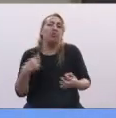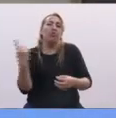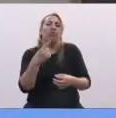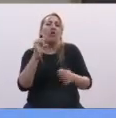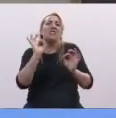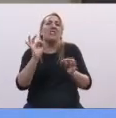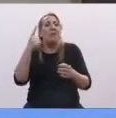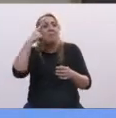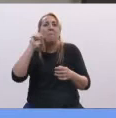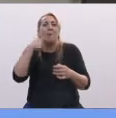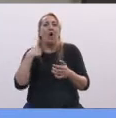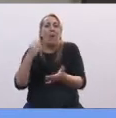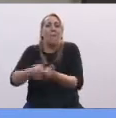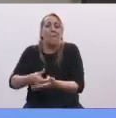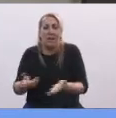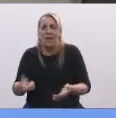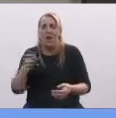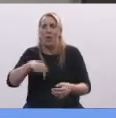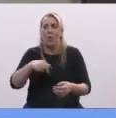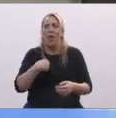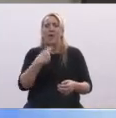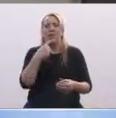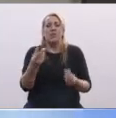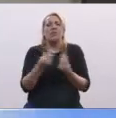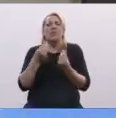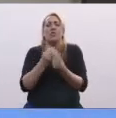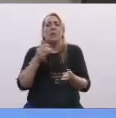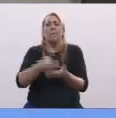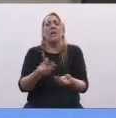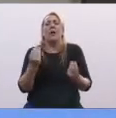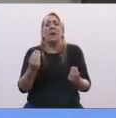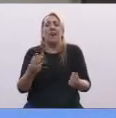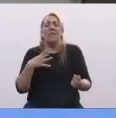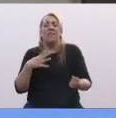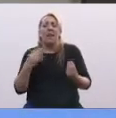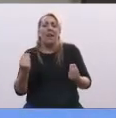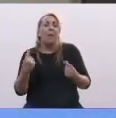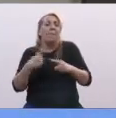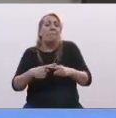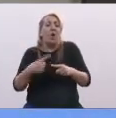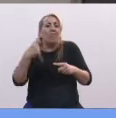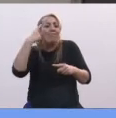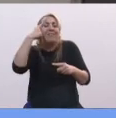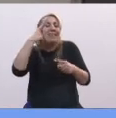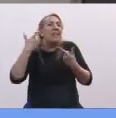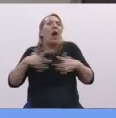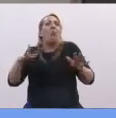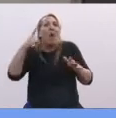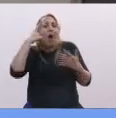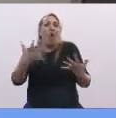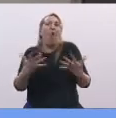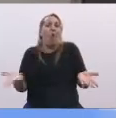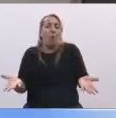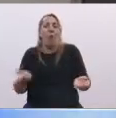ellos. Hoy cuando decimos nosotros, espantan las inversiones. ¿Pero por qué le espantan? Por una cuestión lógica y natural.